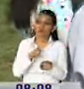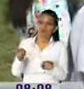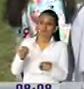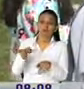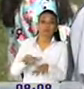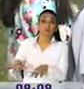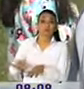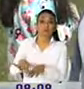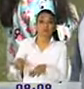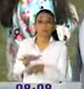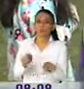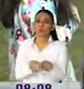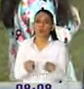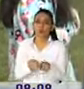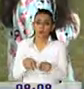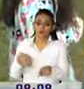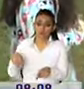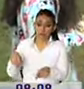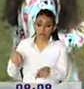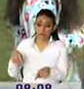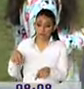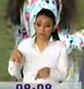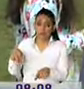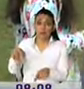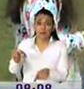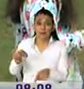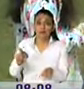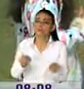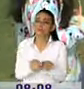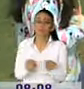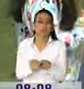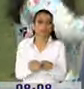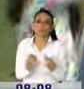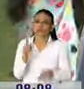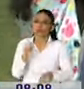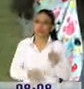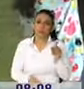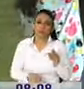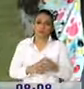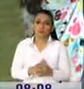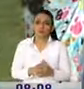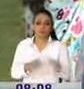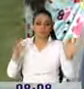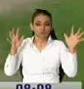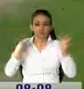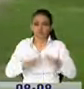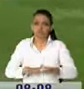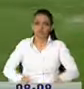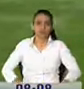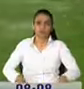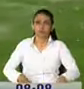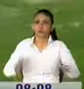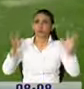río, en la caminera que circunda acá, está igual, está yéndose todito con las lluvias.